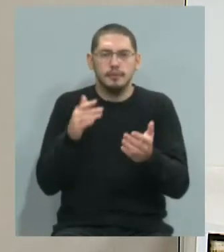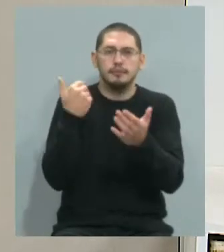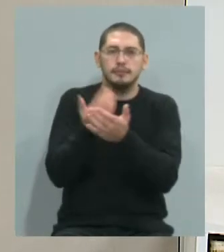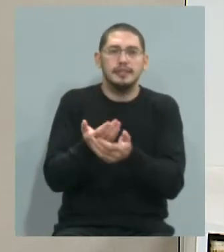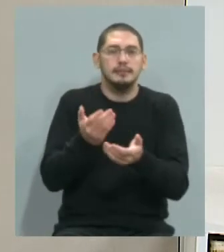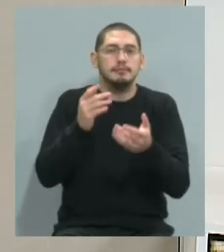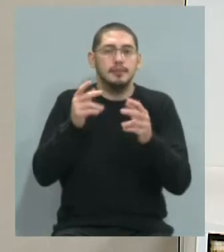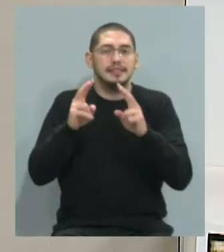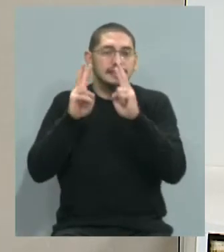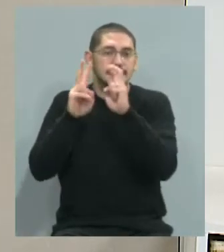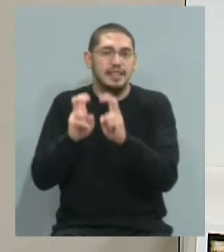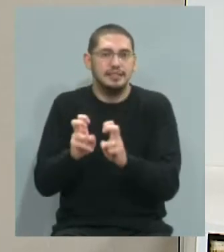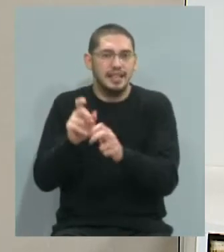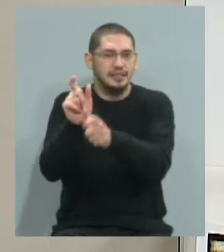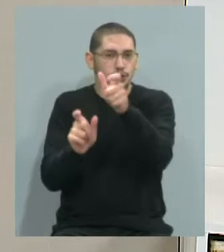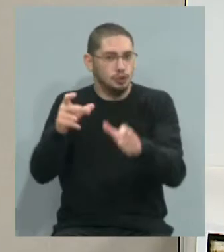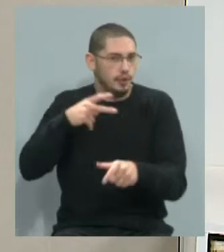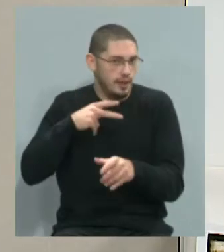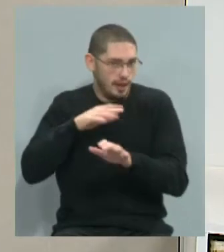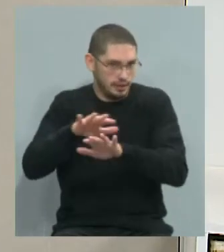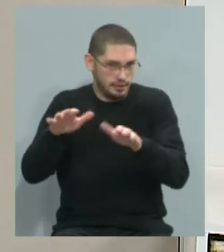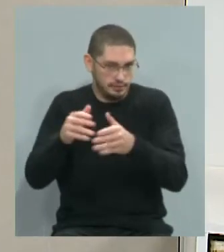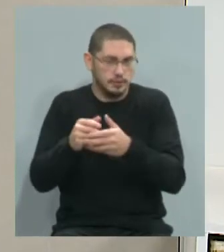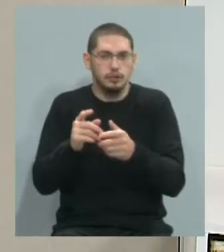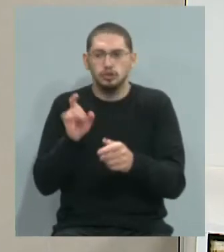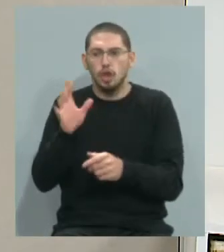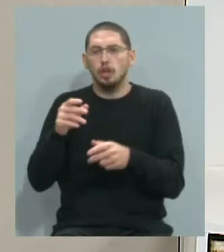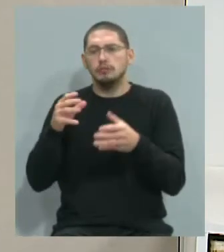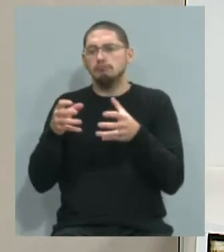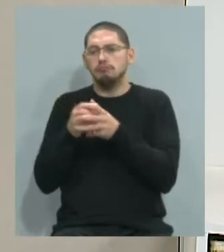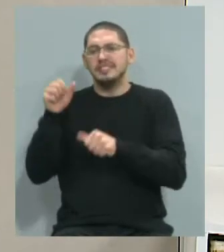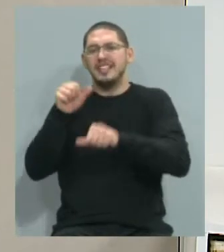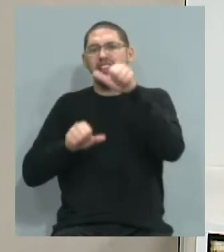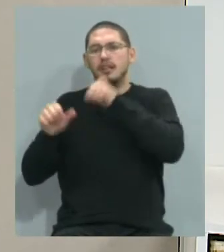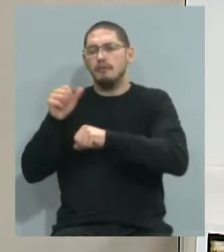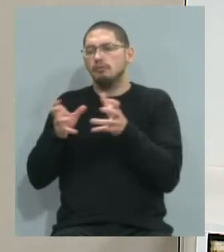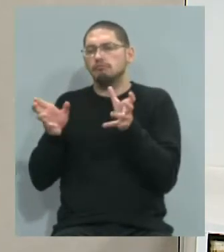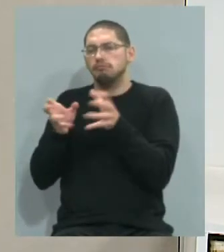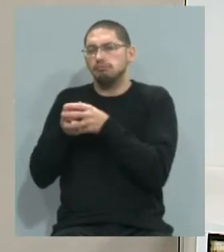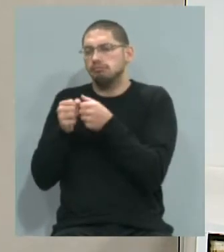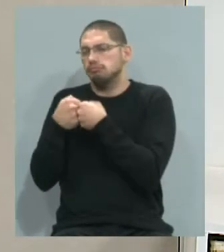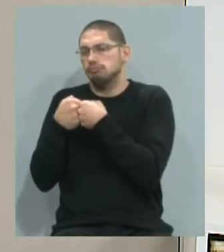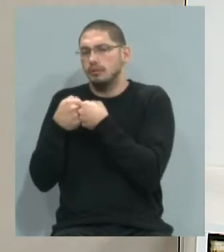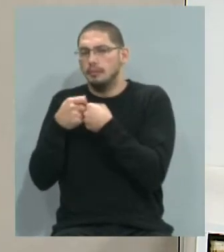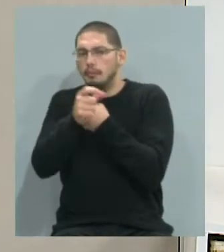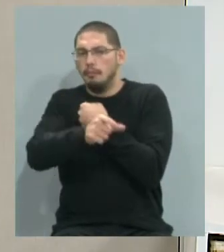decir, abrir no solamente entre nosotros y nosotras, los científicos, sino abrir el proceso a la ciudadanía. O